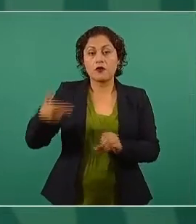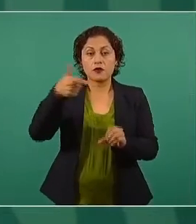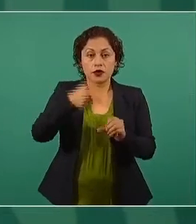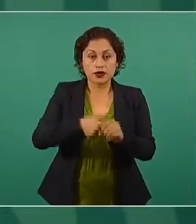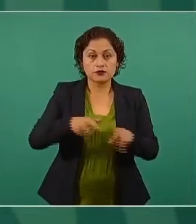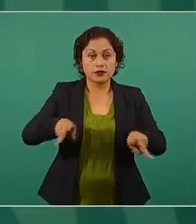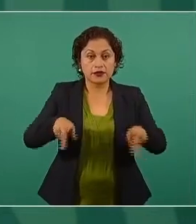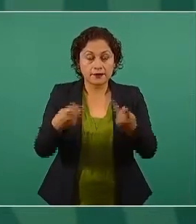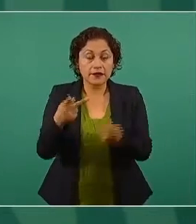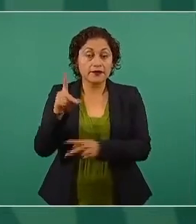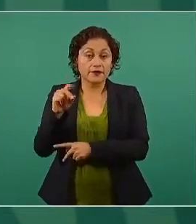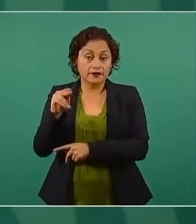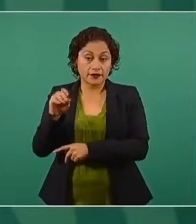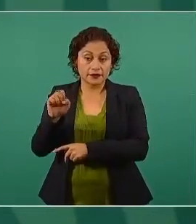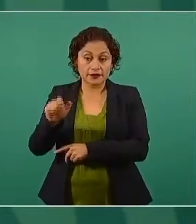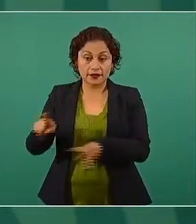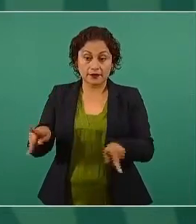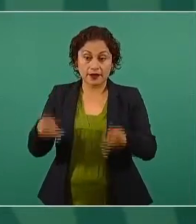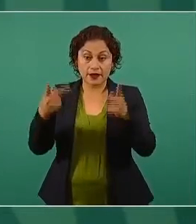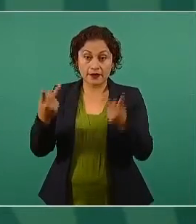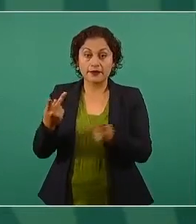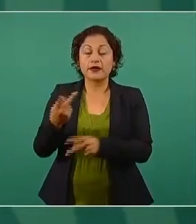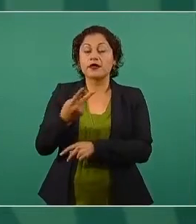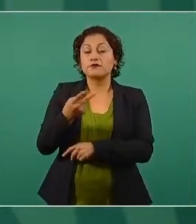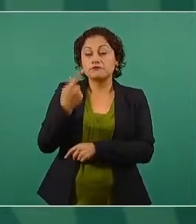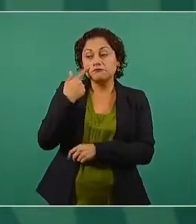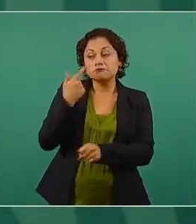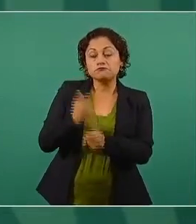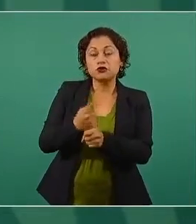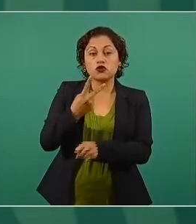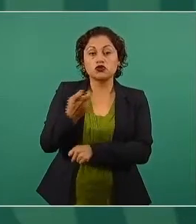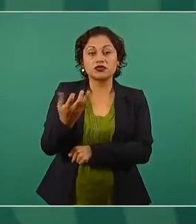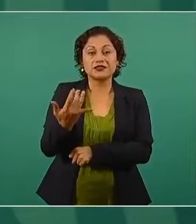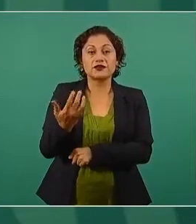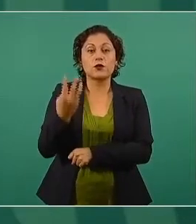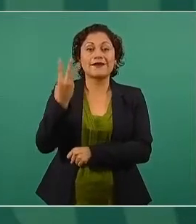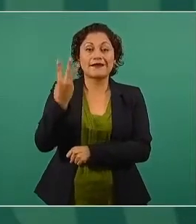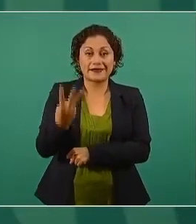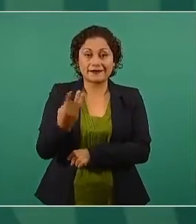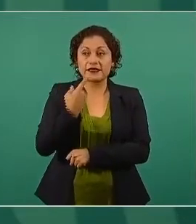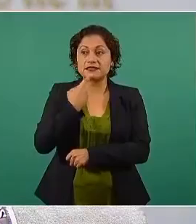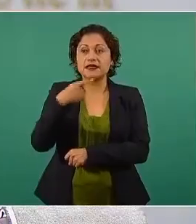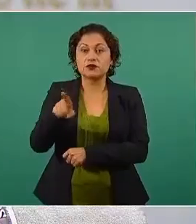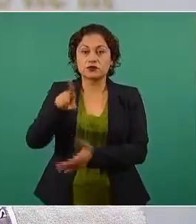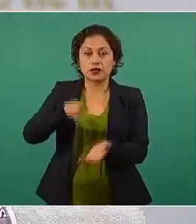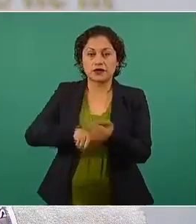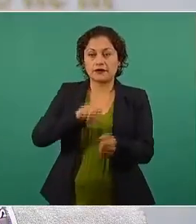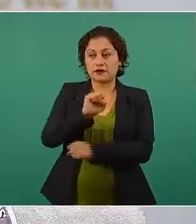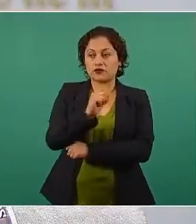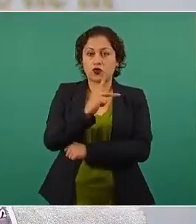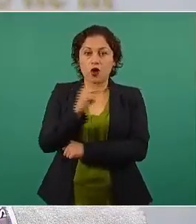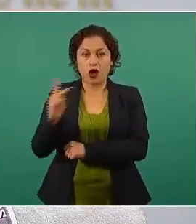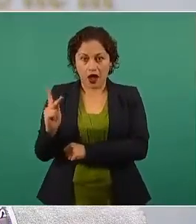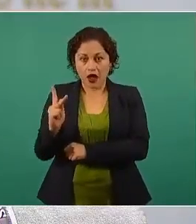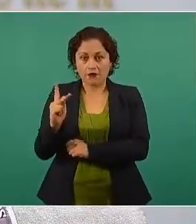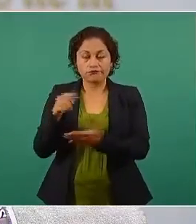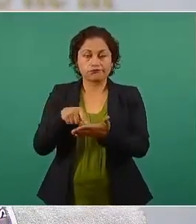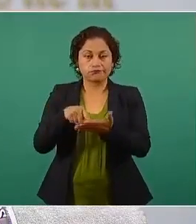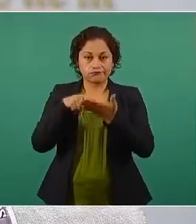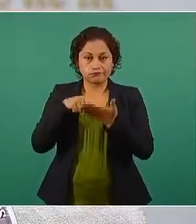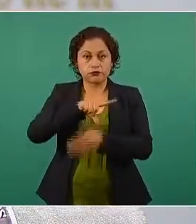diésel, tenemos que se recibieron 253 denuncias a través de la app Litro por Litro. Se llevaron a